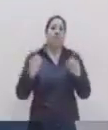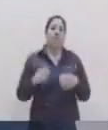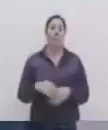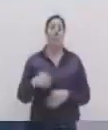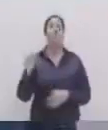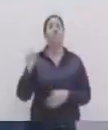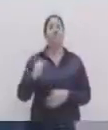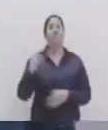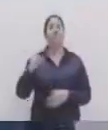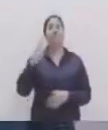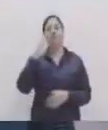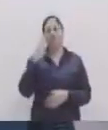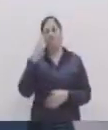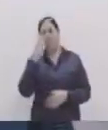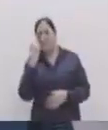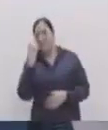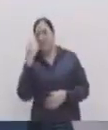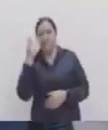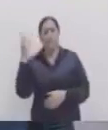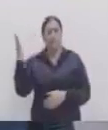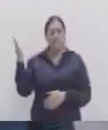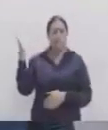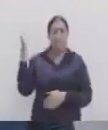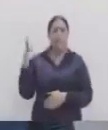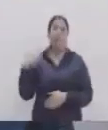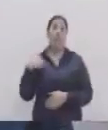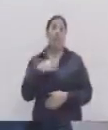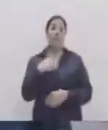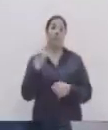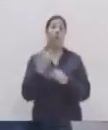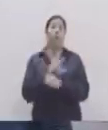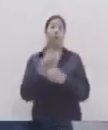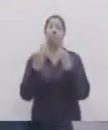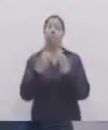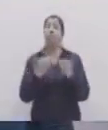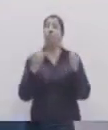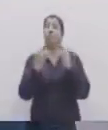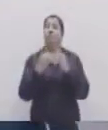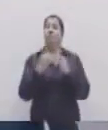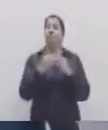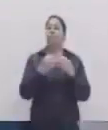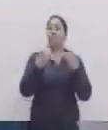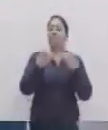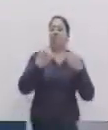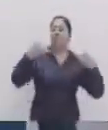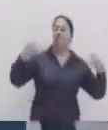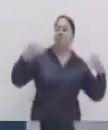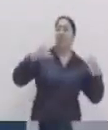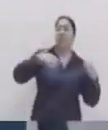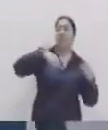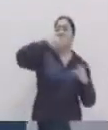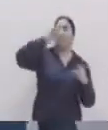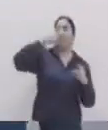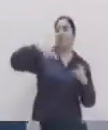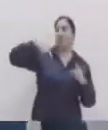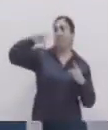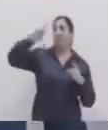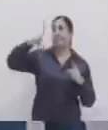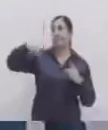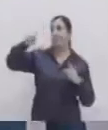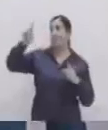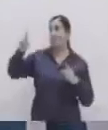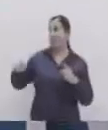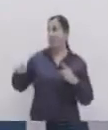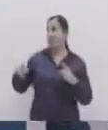Si podemos observar bien, aquí utilizamos mucho las líneas, utilizamos bastante. Tú utilizaste líneas